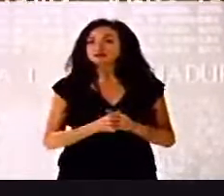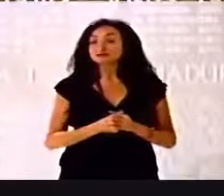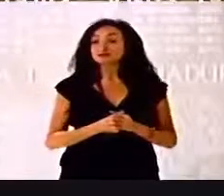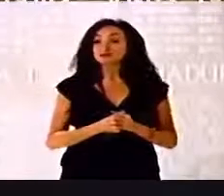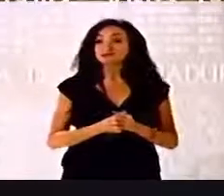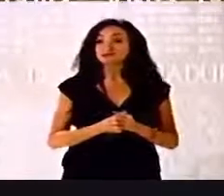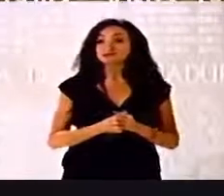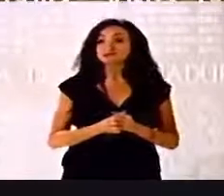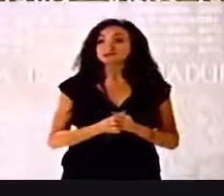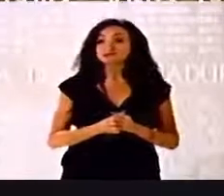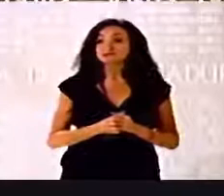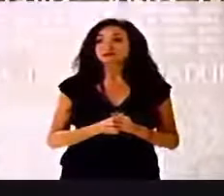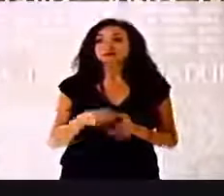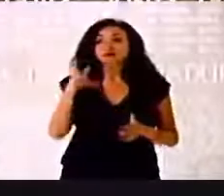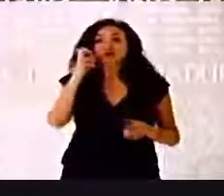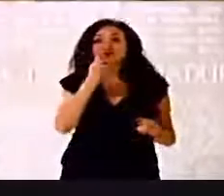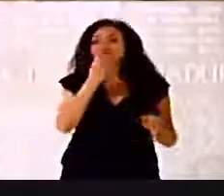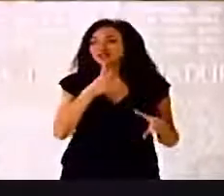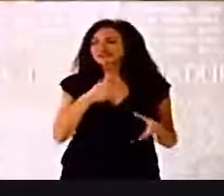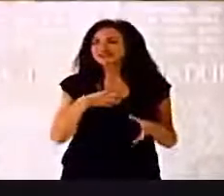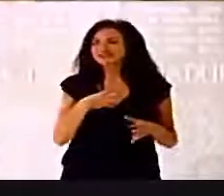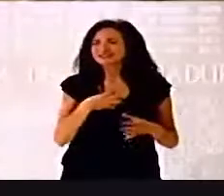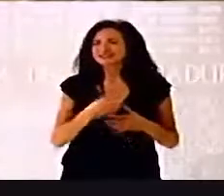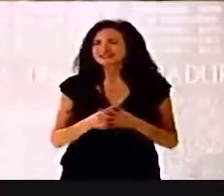No he sido capaz de escuchar bien lo que me ha dicho.